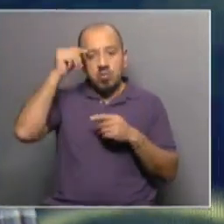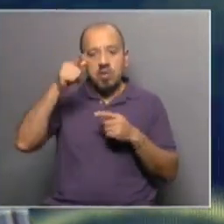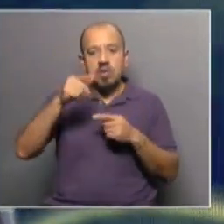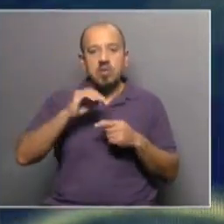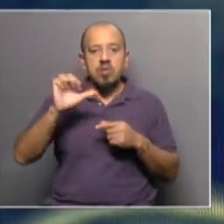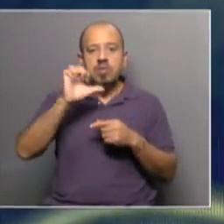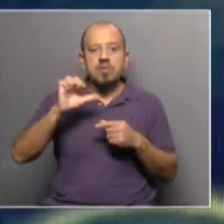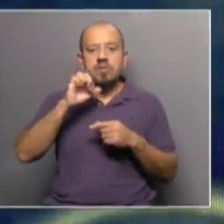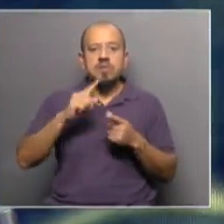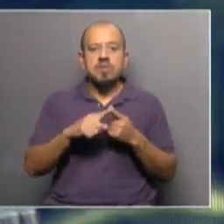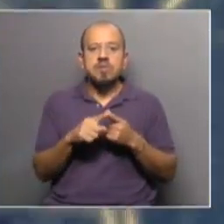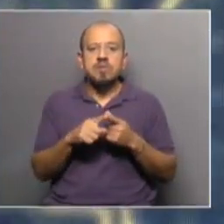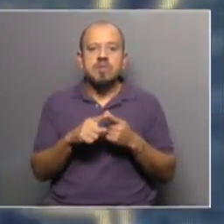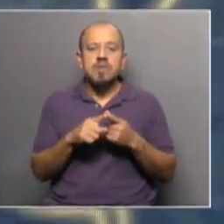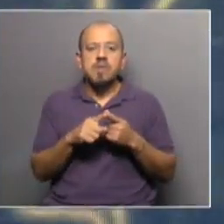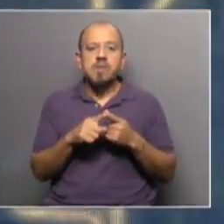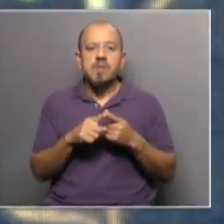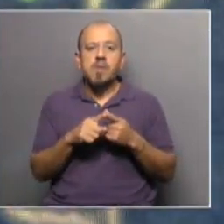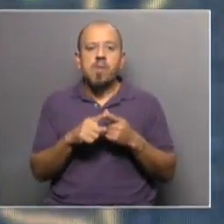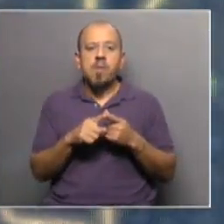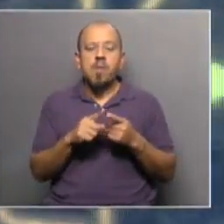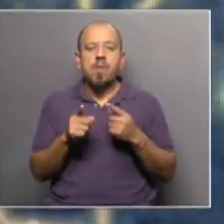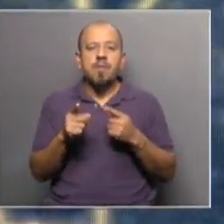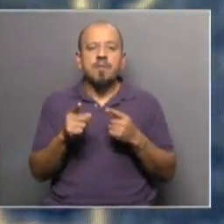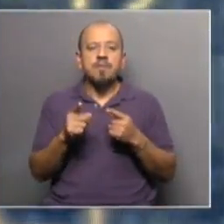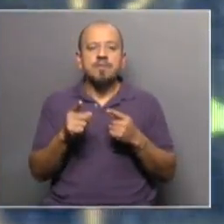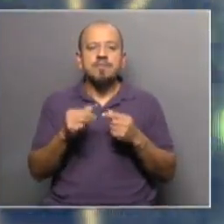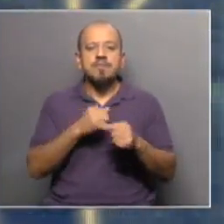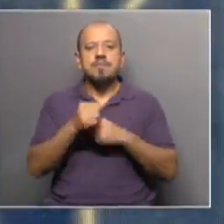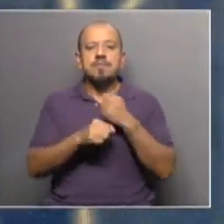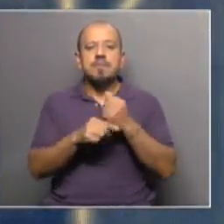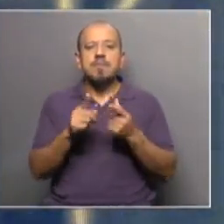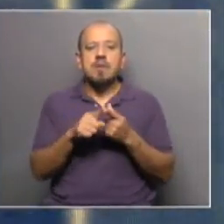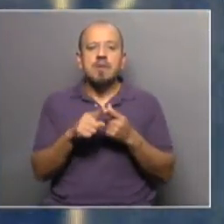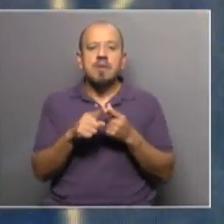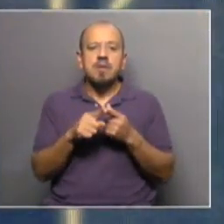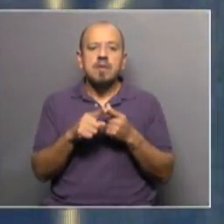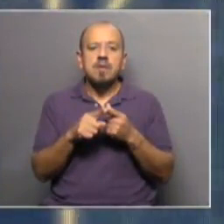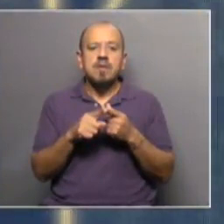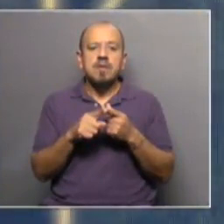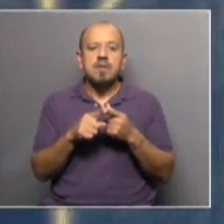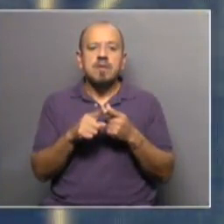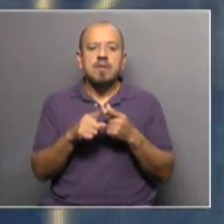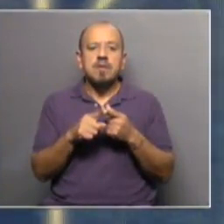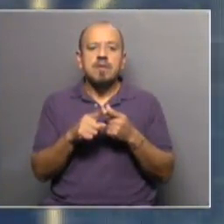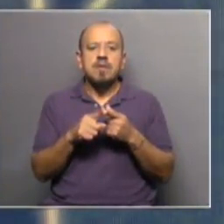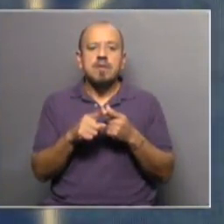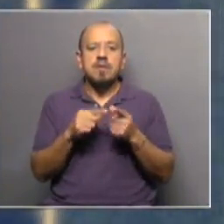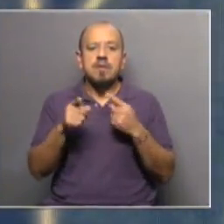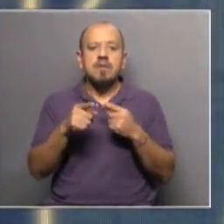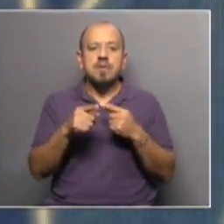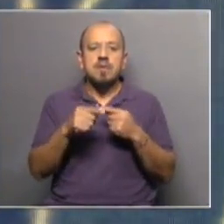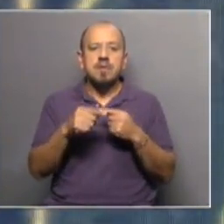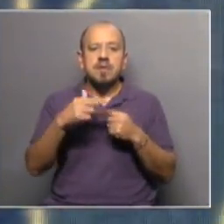empresarios petroleros, gente. Bueno, está el caso de Kaepernick, que no me acuerdo de qué año, es un quarterback. Claro, que muy que famoso. Se agachó en el